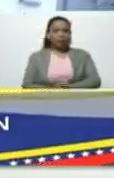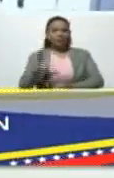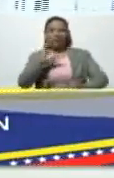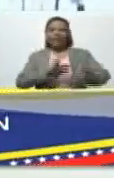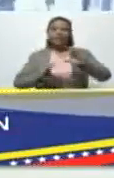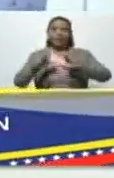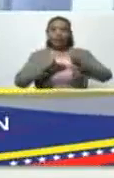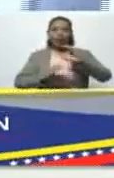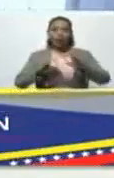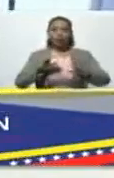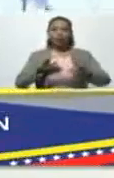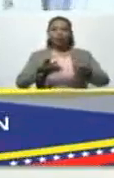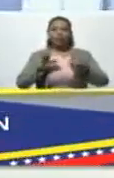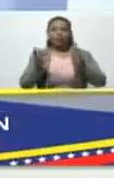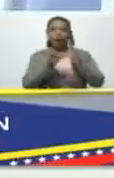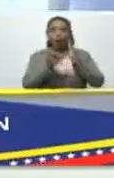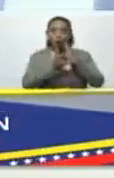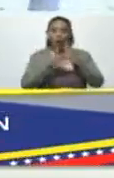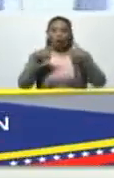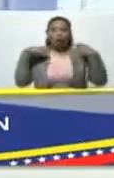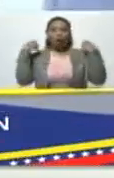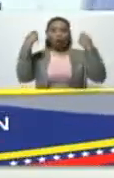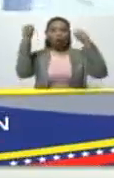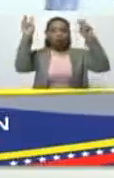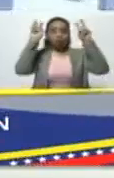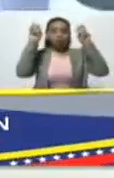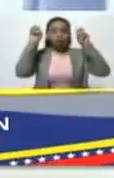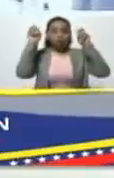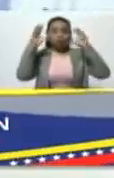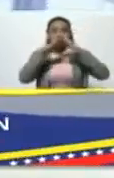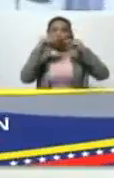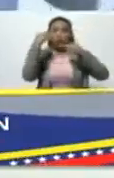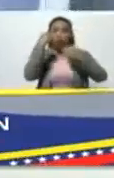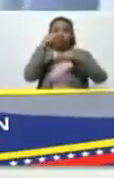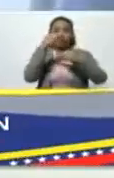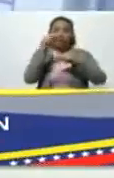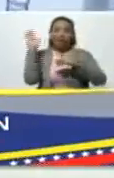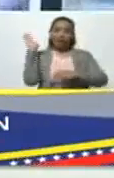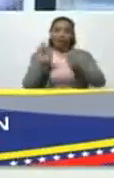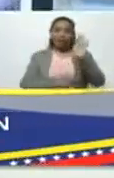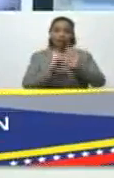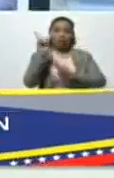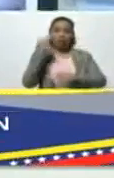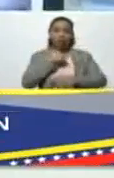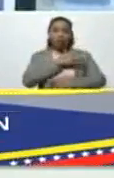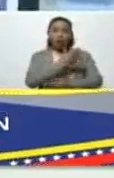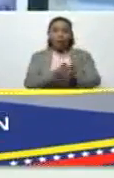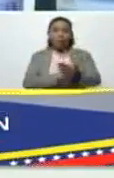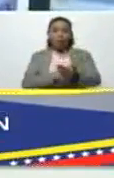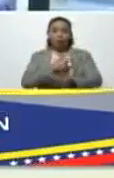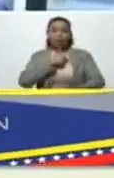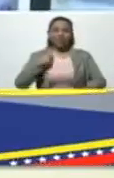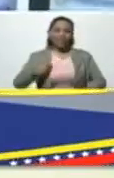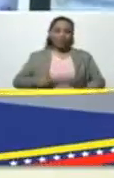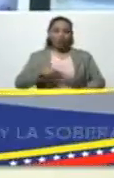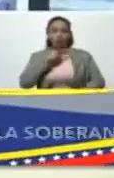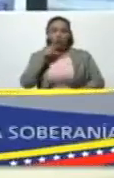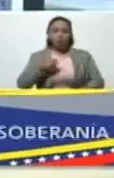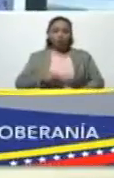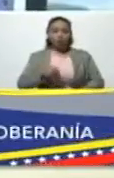científico, tecnológico, de innovación a todo nivel que vienen desarrollando nuestros hermanos chinos, rusos, de